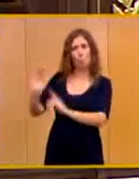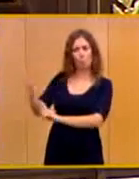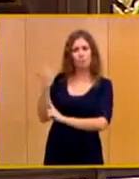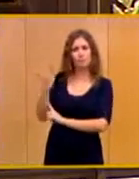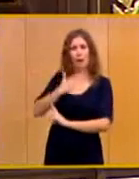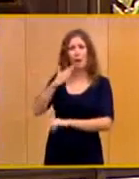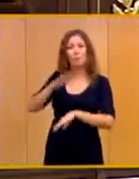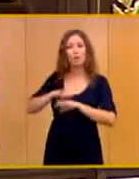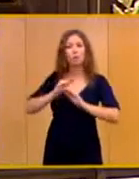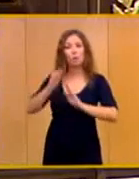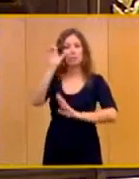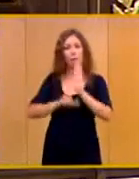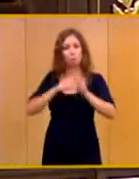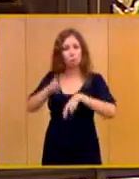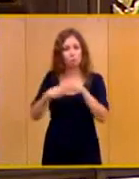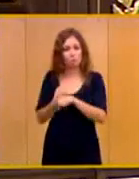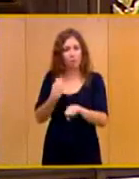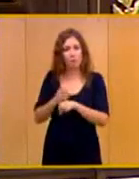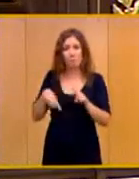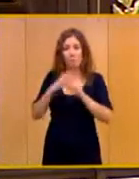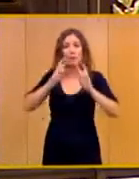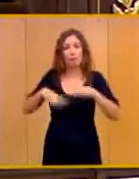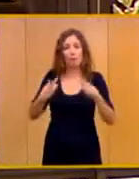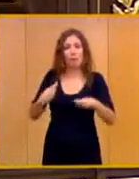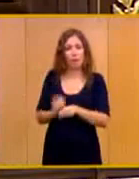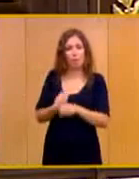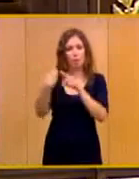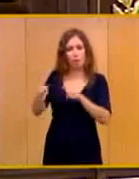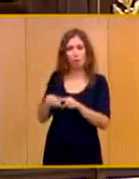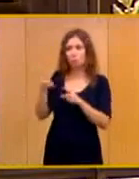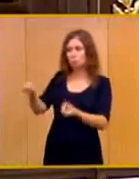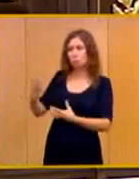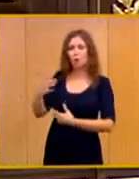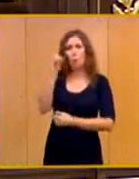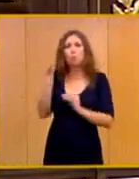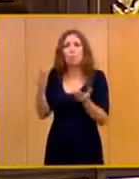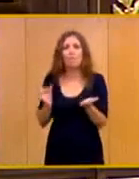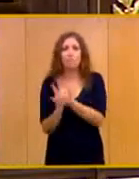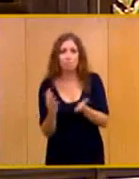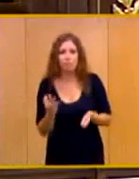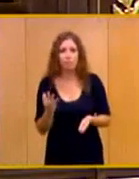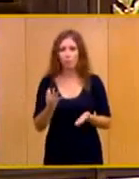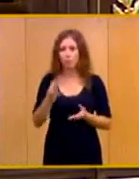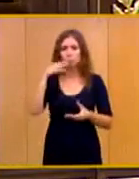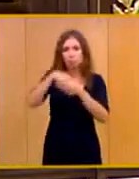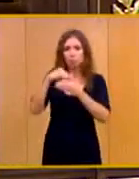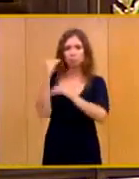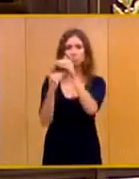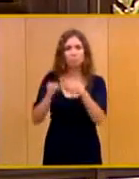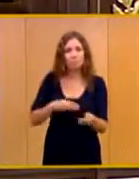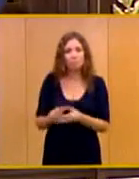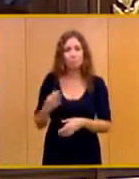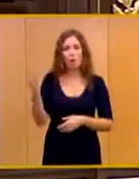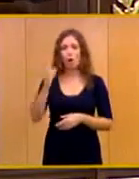los Trabajadores y hacer la reforma laboral, y que diga qué piensa del despido, qué piensa de la flexibilidad interna, qué piensa del desenganche